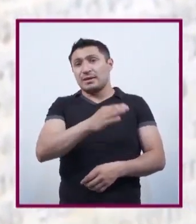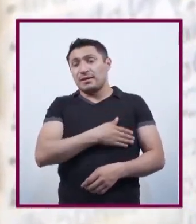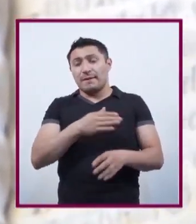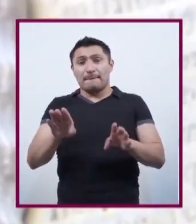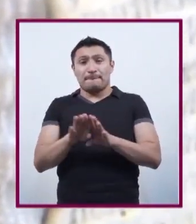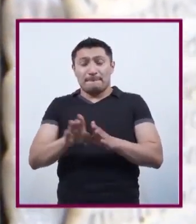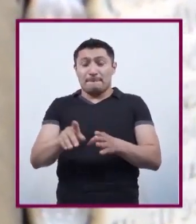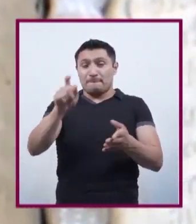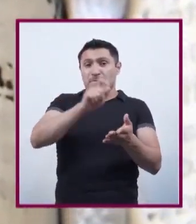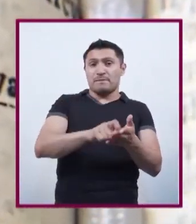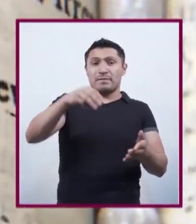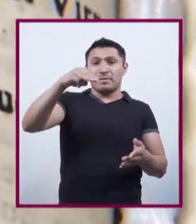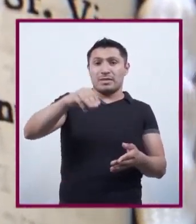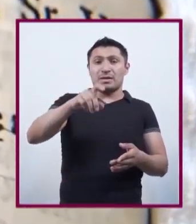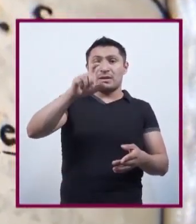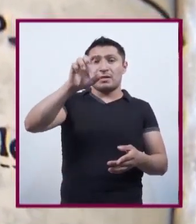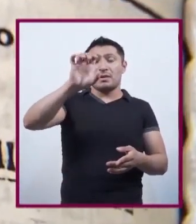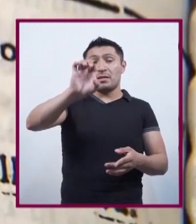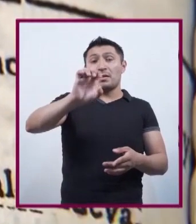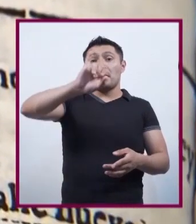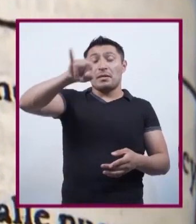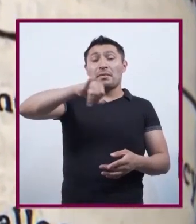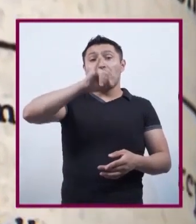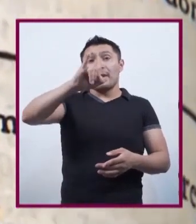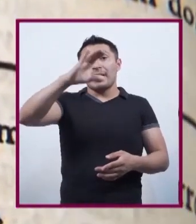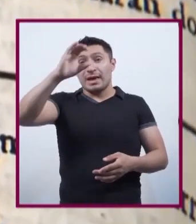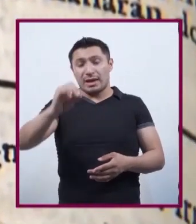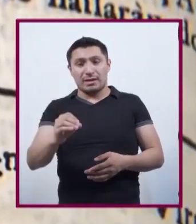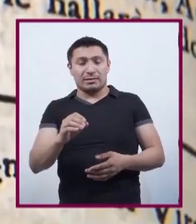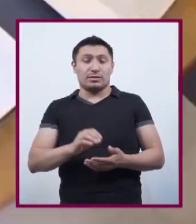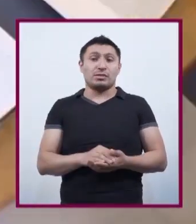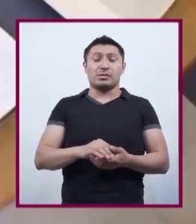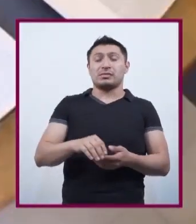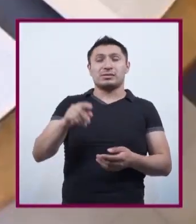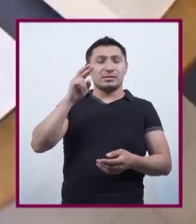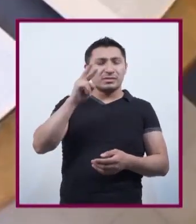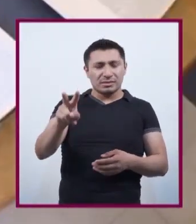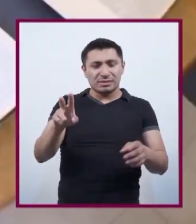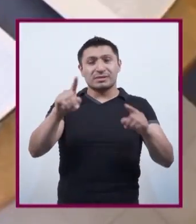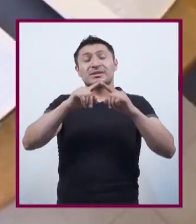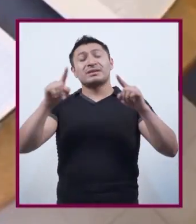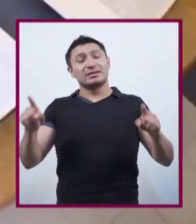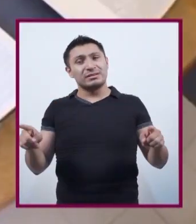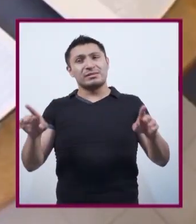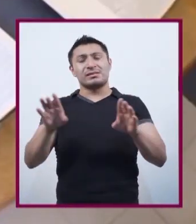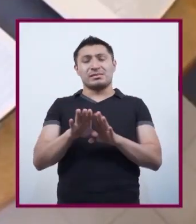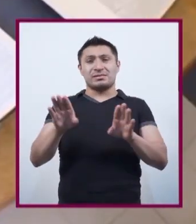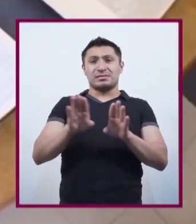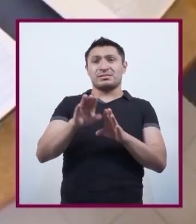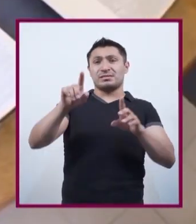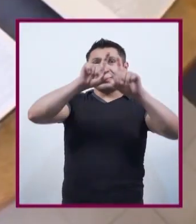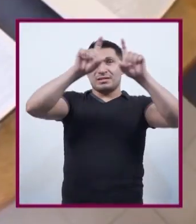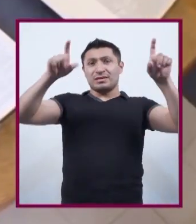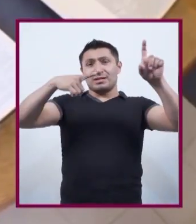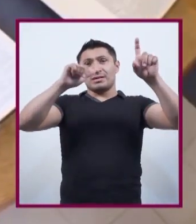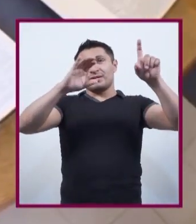X. Los españoles eran muy asiduos a escribir México con J. Y además también podemos ver cómo el